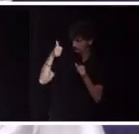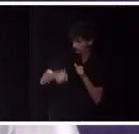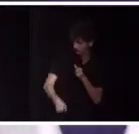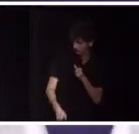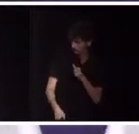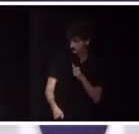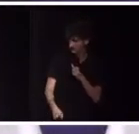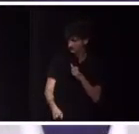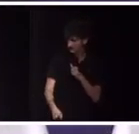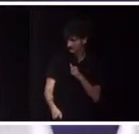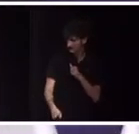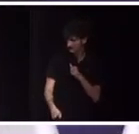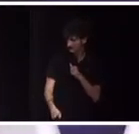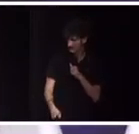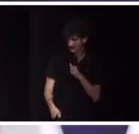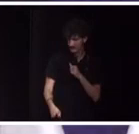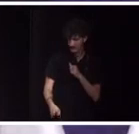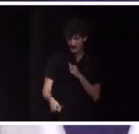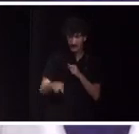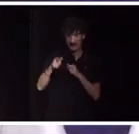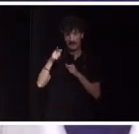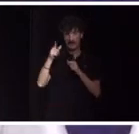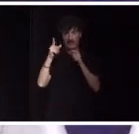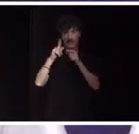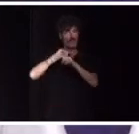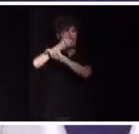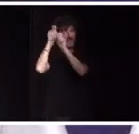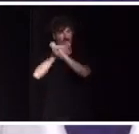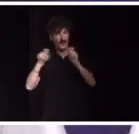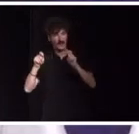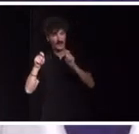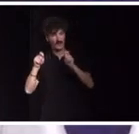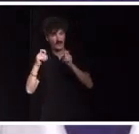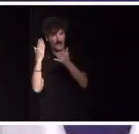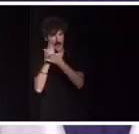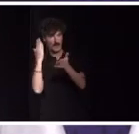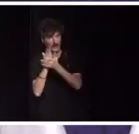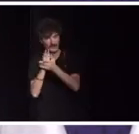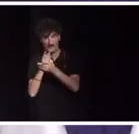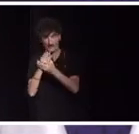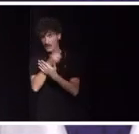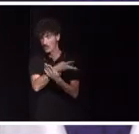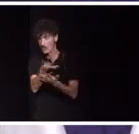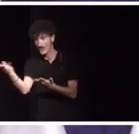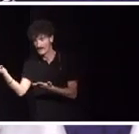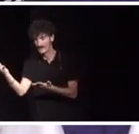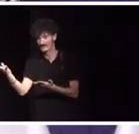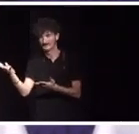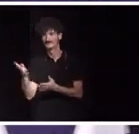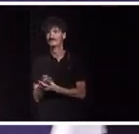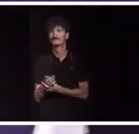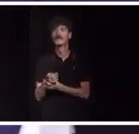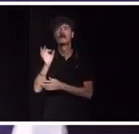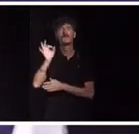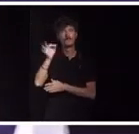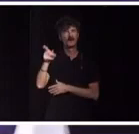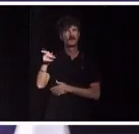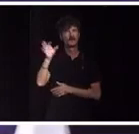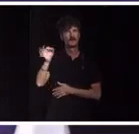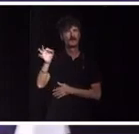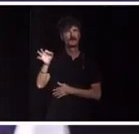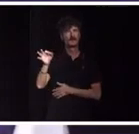da barrigazos en la Academia General de Zaragoza como cualquiera, ¿no? Claro, la verdad es que